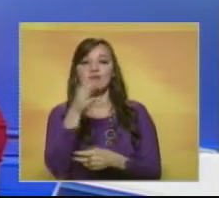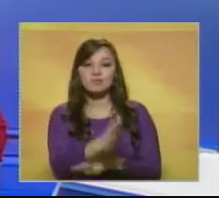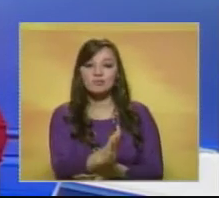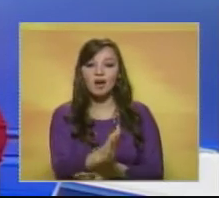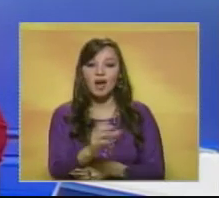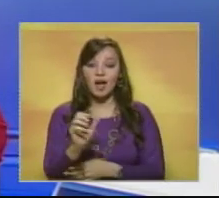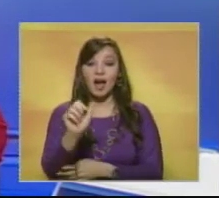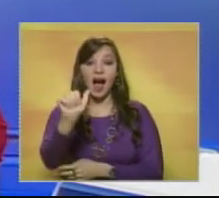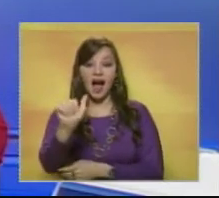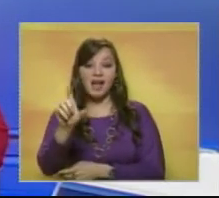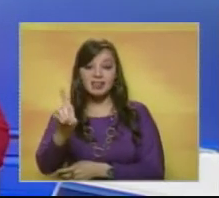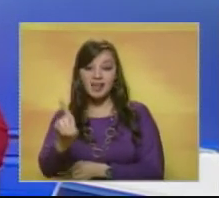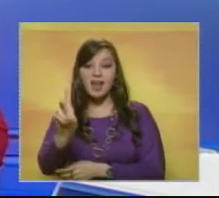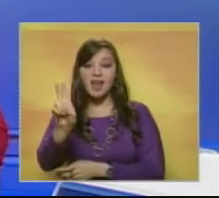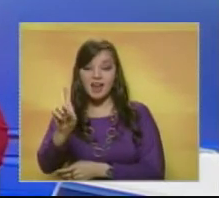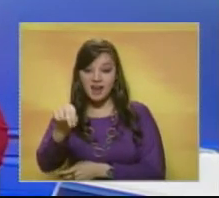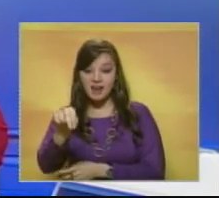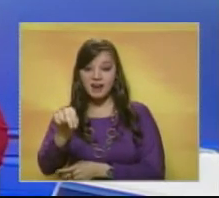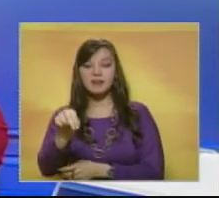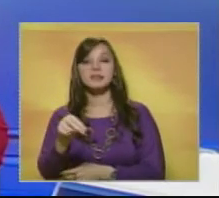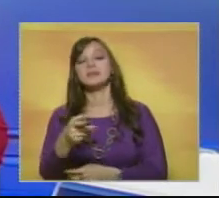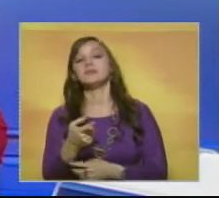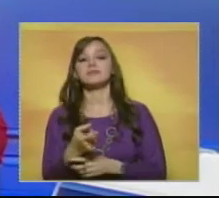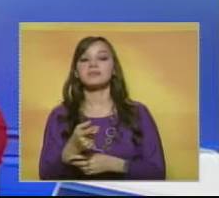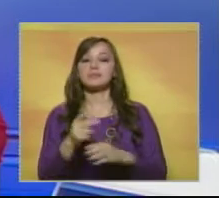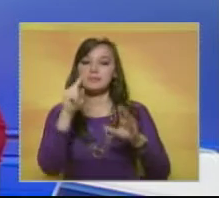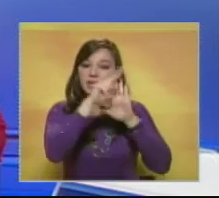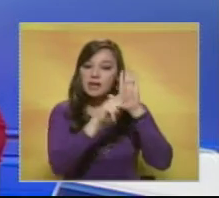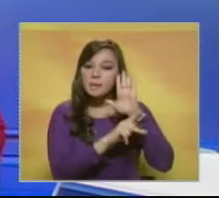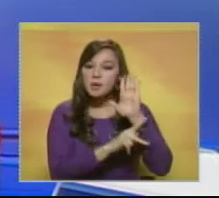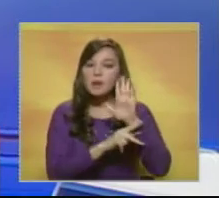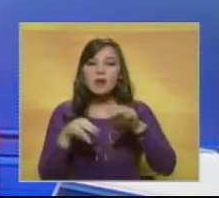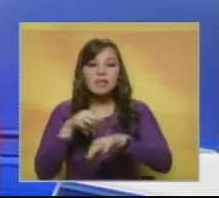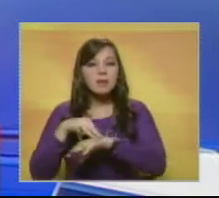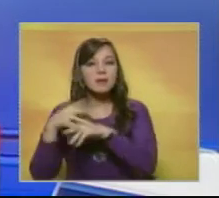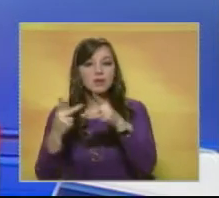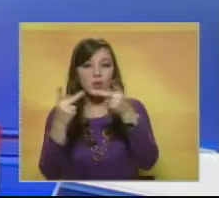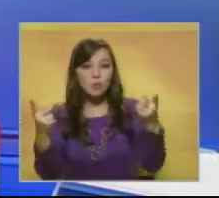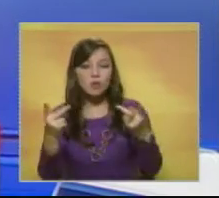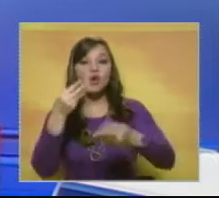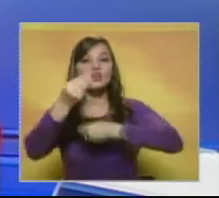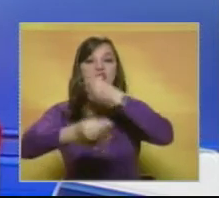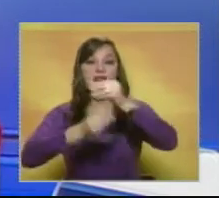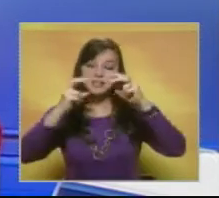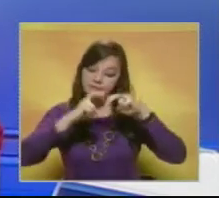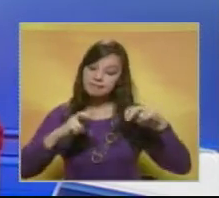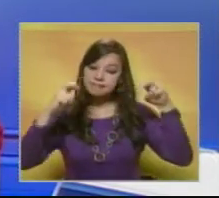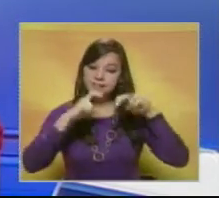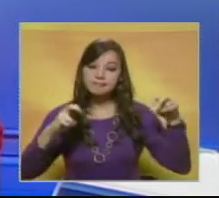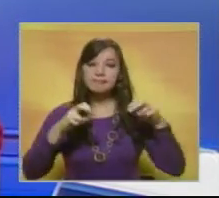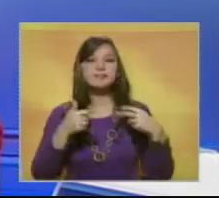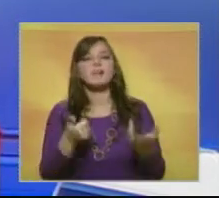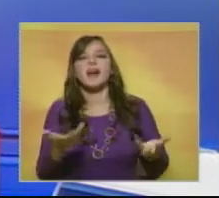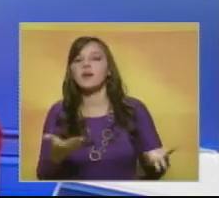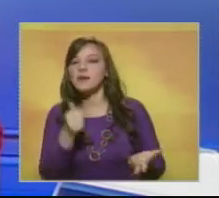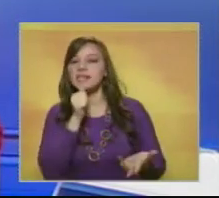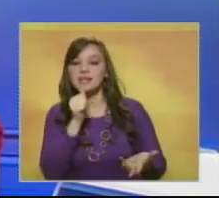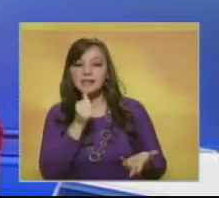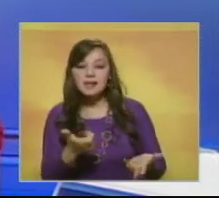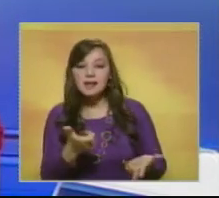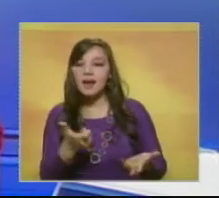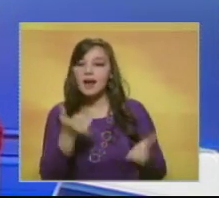En la Unidad Criminalística contra la Vulneración de Derechos Fundamentales del Ministerio Público se realizan estudios con el objeto de establecer